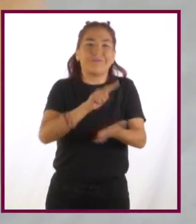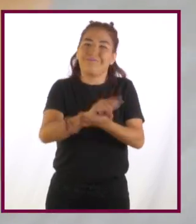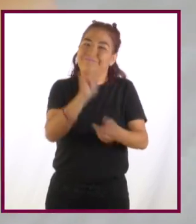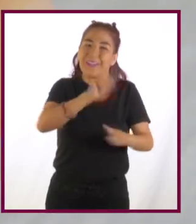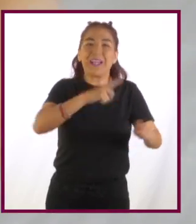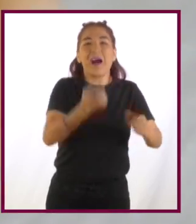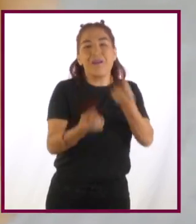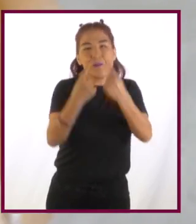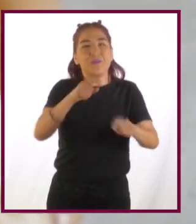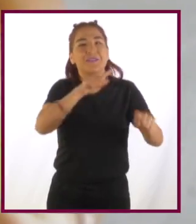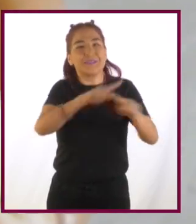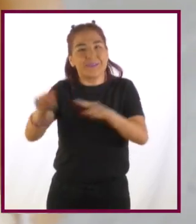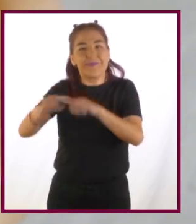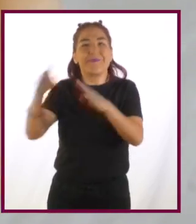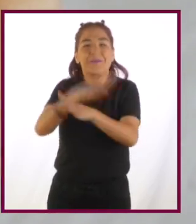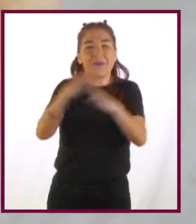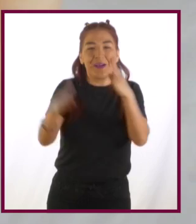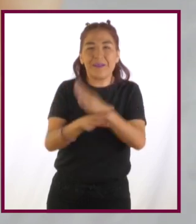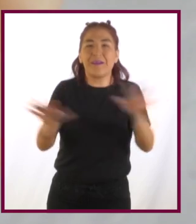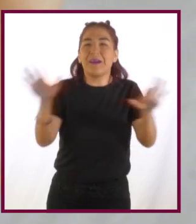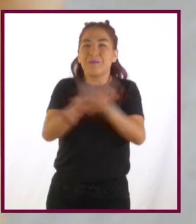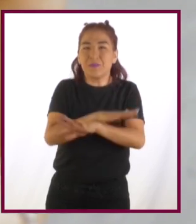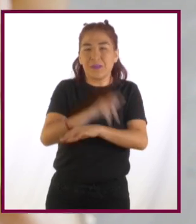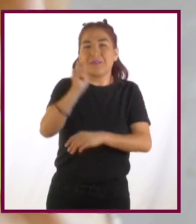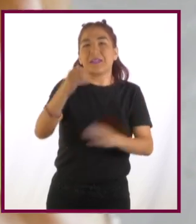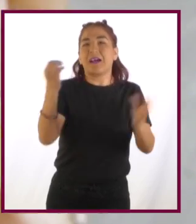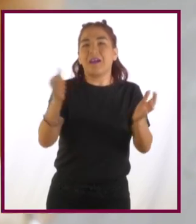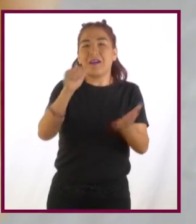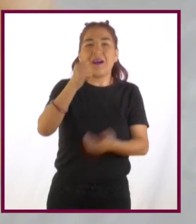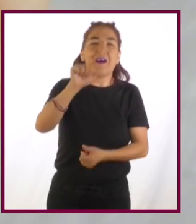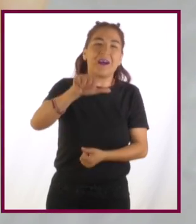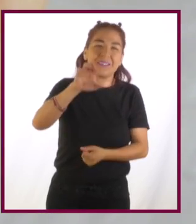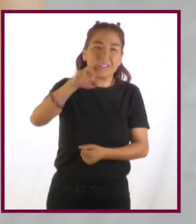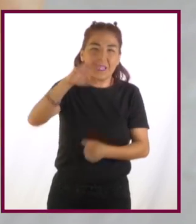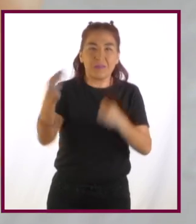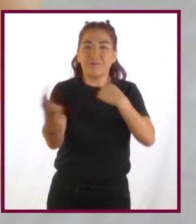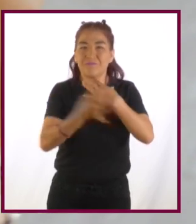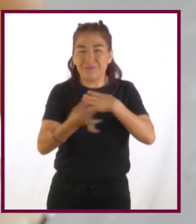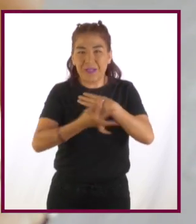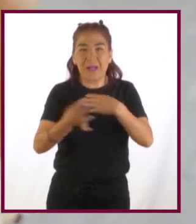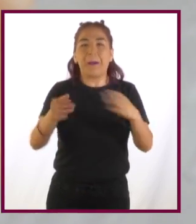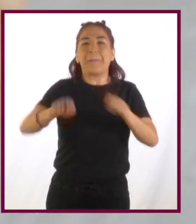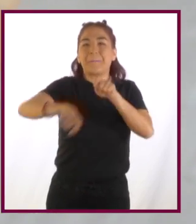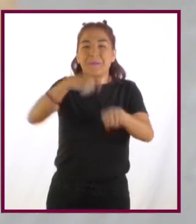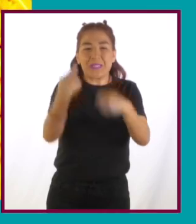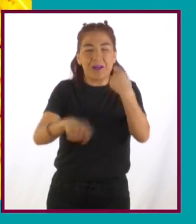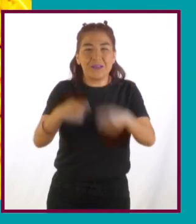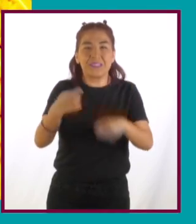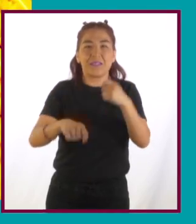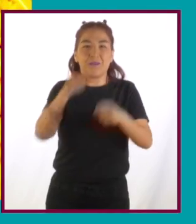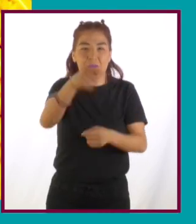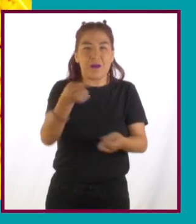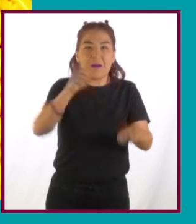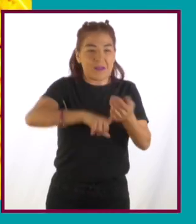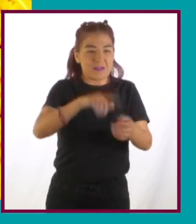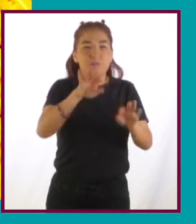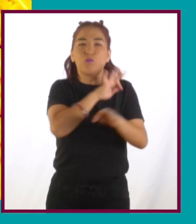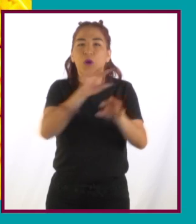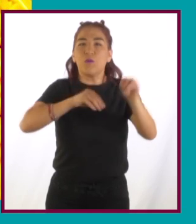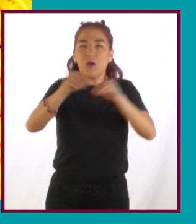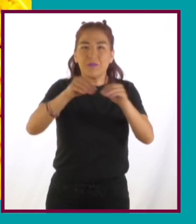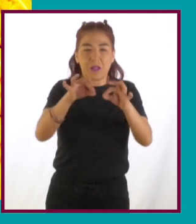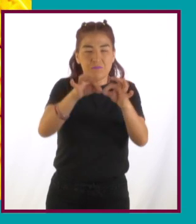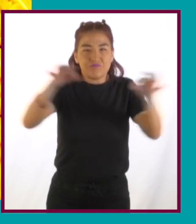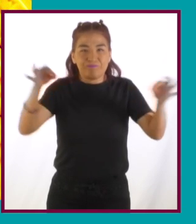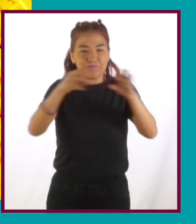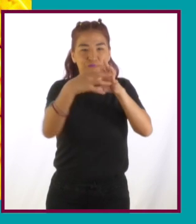ley. Muchos de los materiales que utilizamos en el día a día, los aceros, los cerámicos, plásticos dentro de un rango